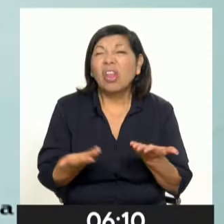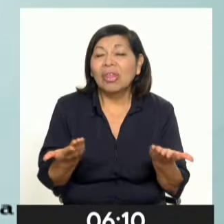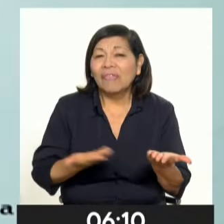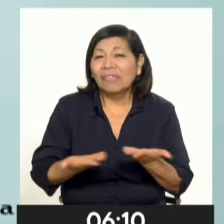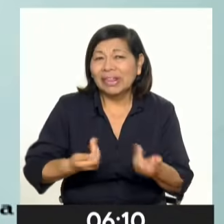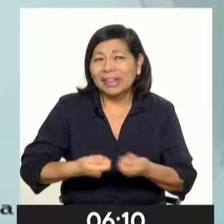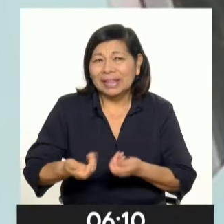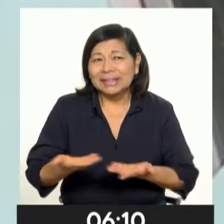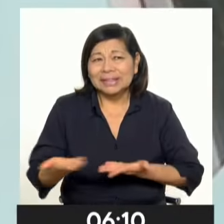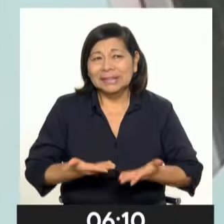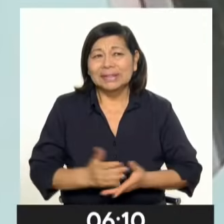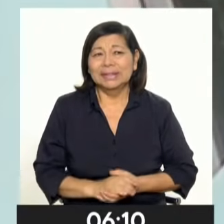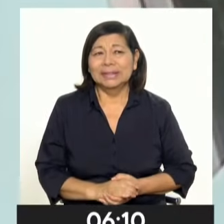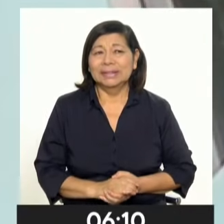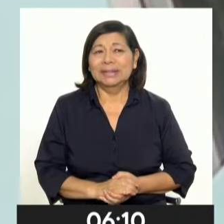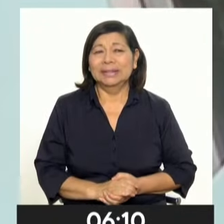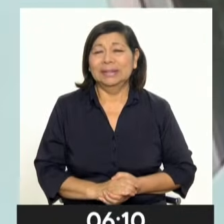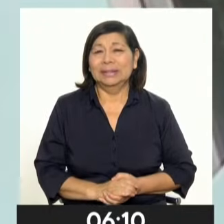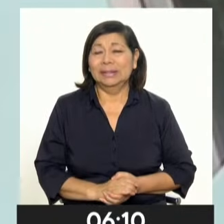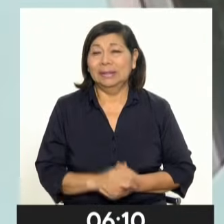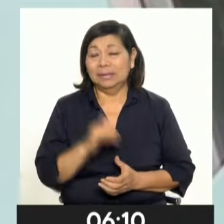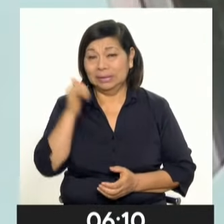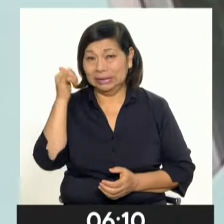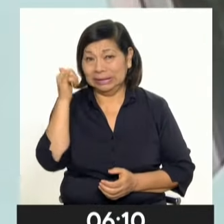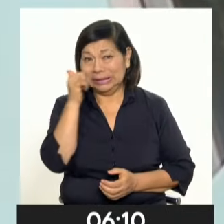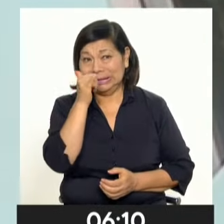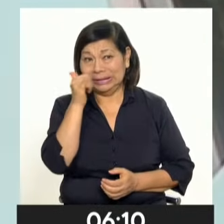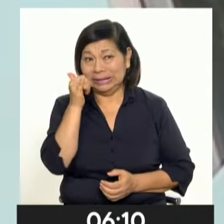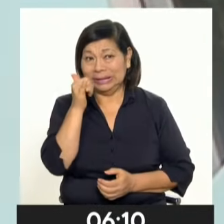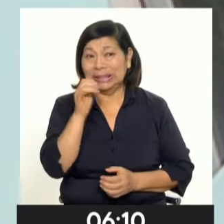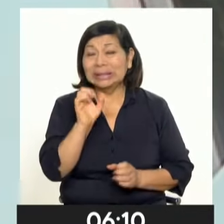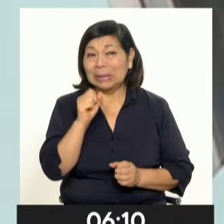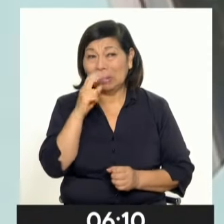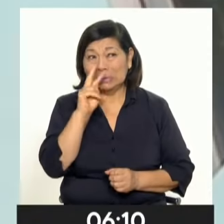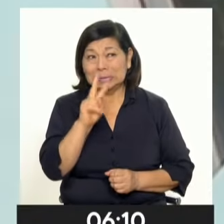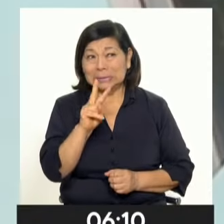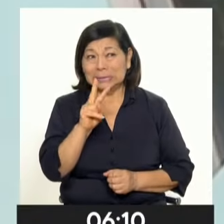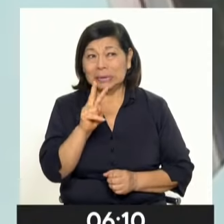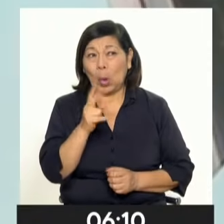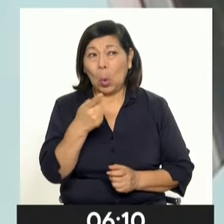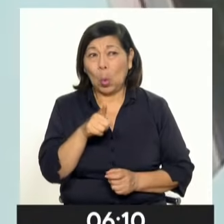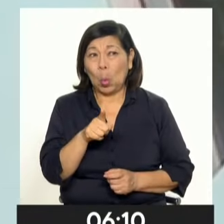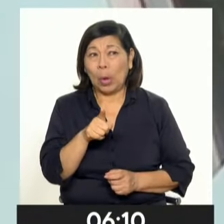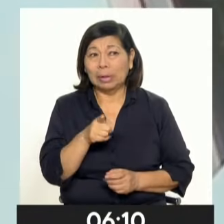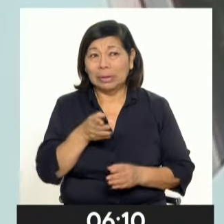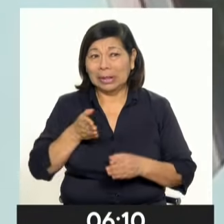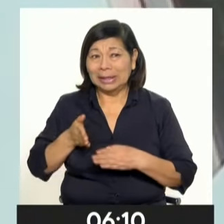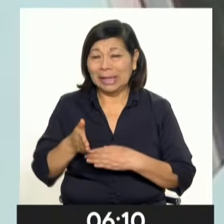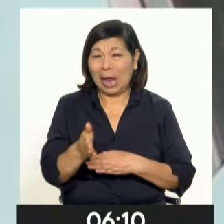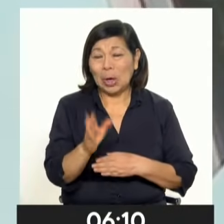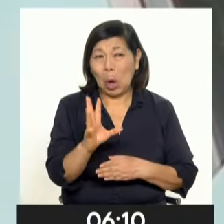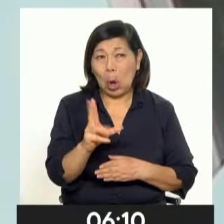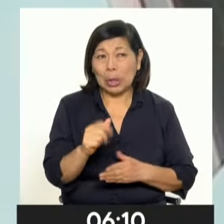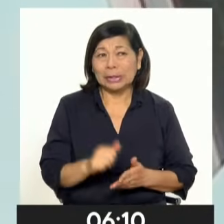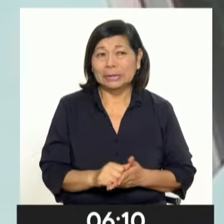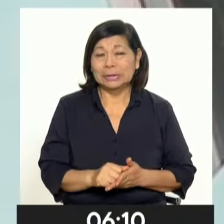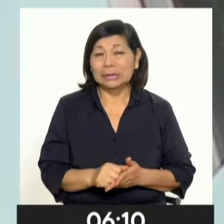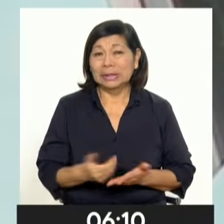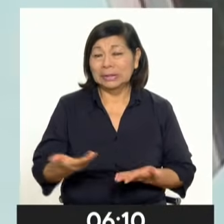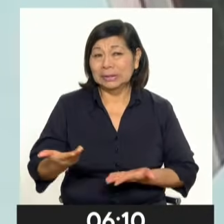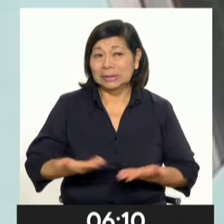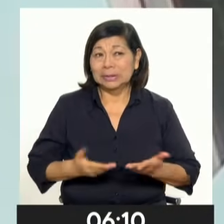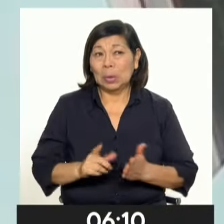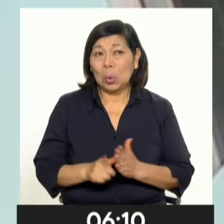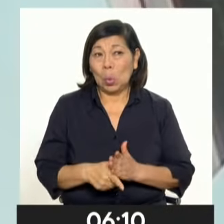ferretería. Las cámaras de seguridad del lugar captaron su accionar delictivo. Ingresaron al negocio